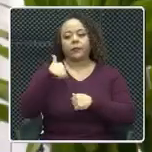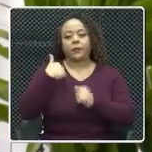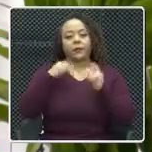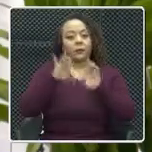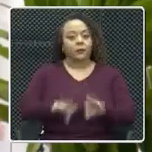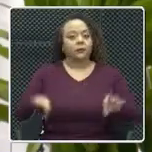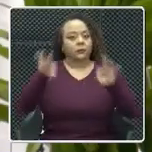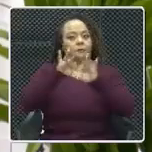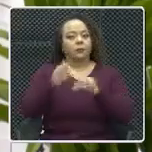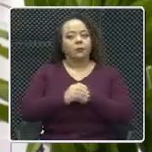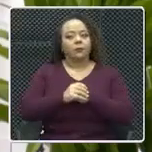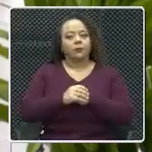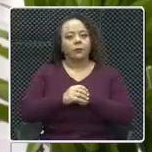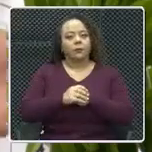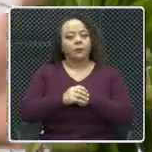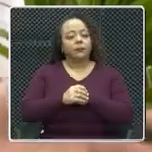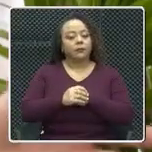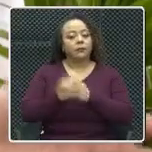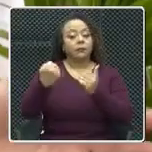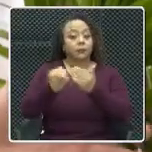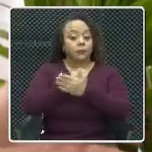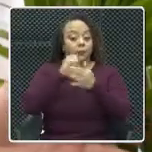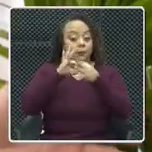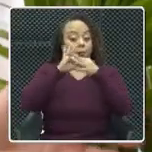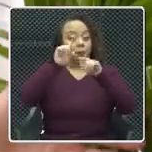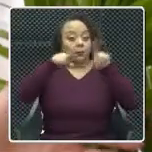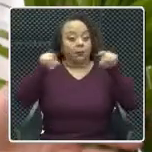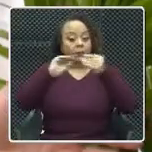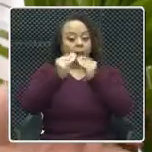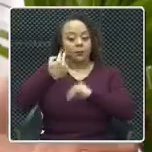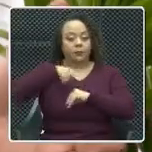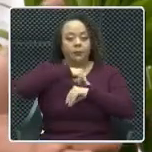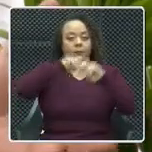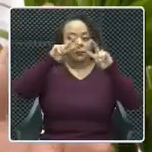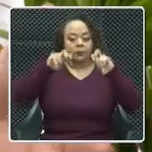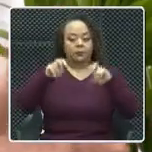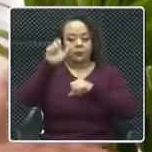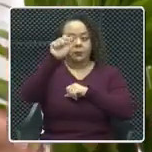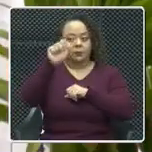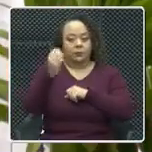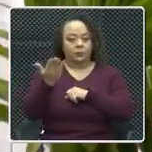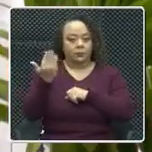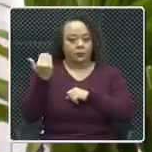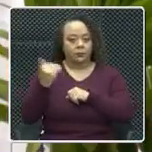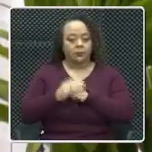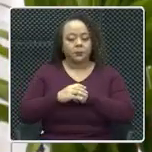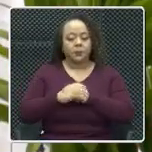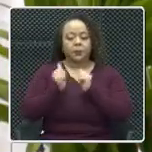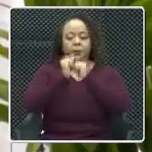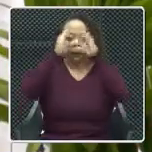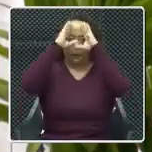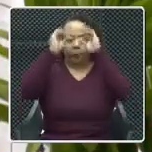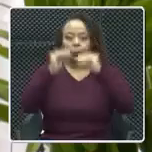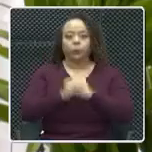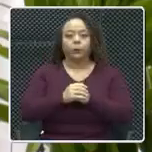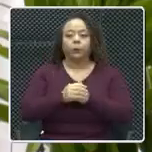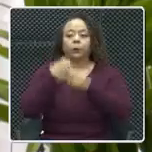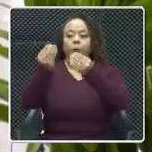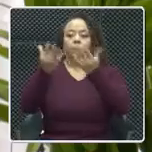relevancia. Desgraciadamente, según las estadísticas que nosotros analizamos hace algunos meses atrás, con la información que nos